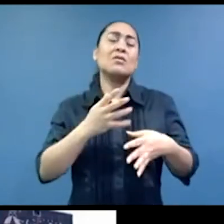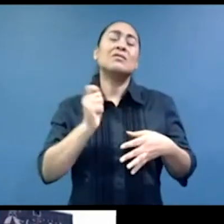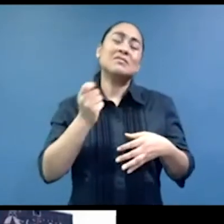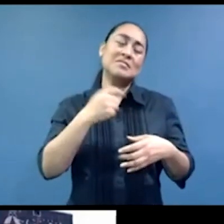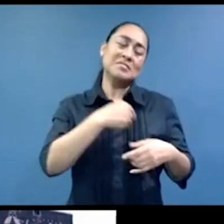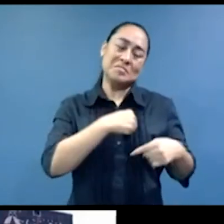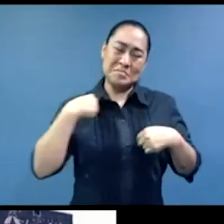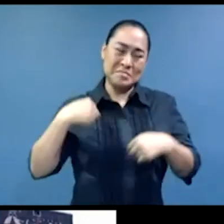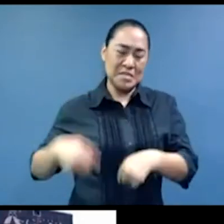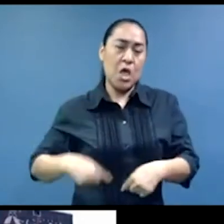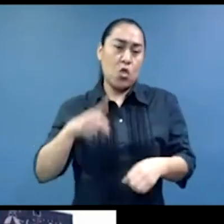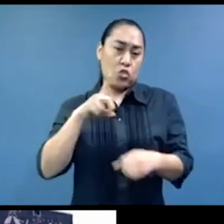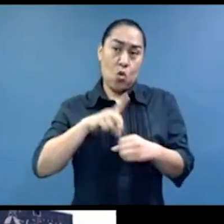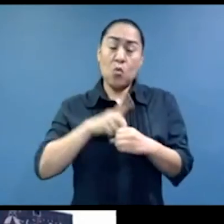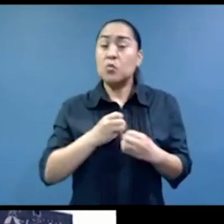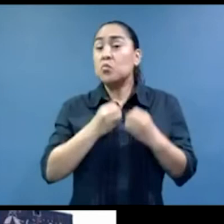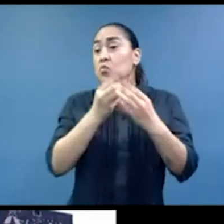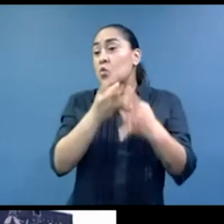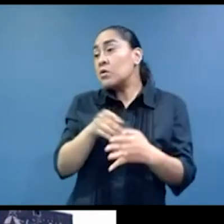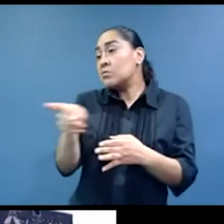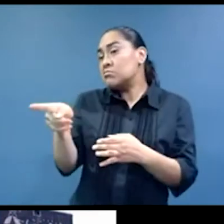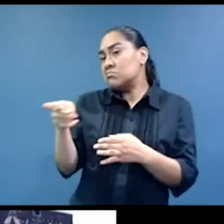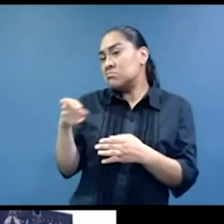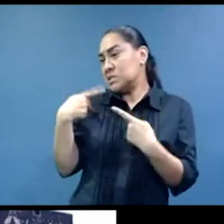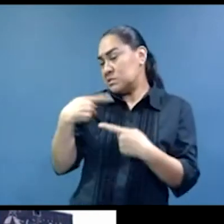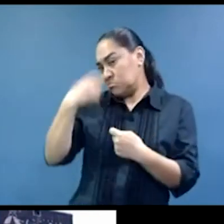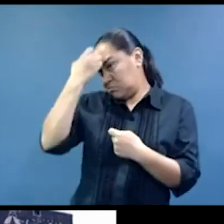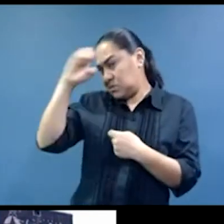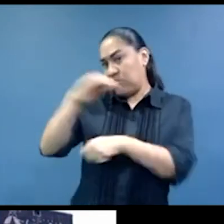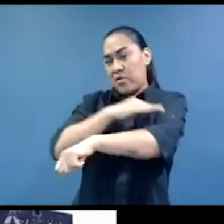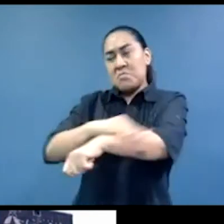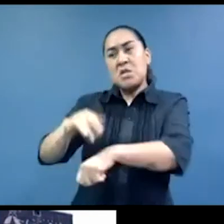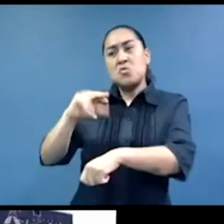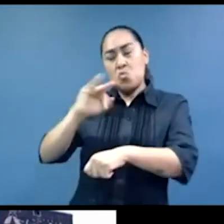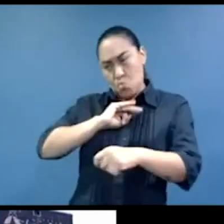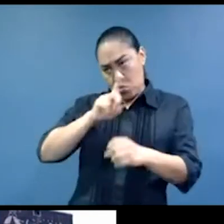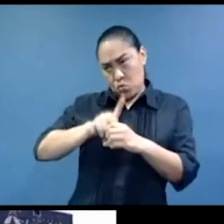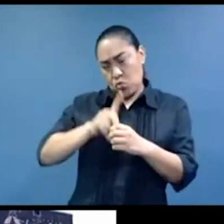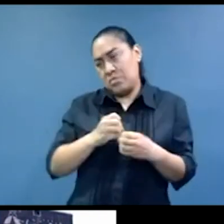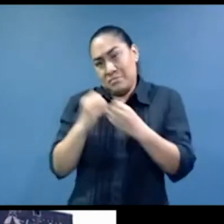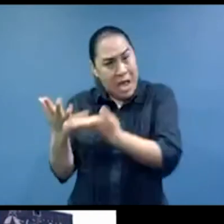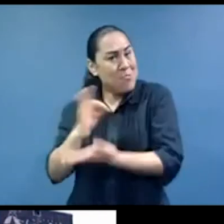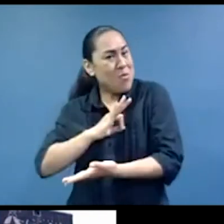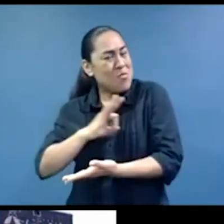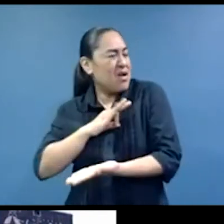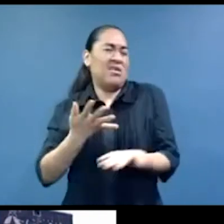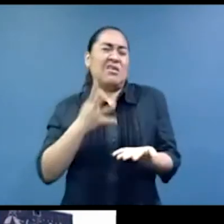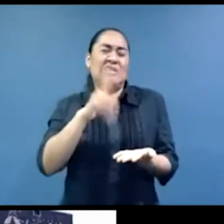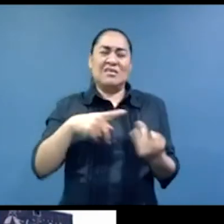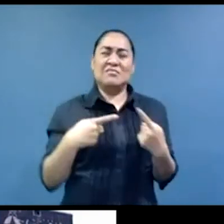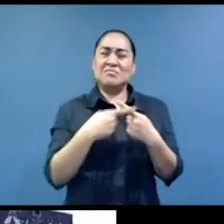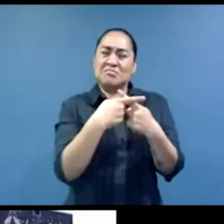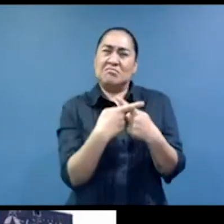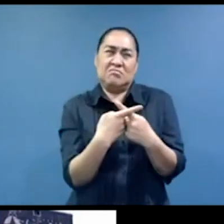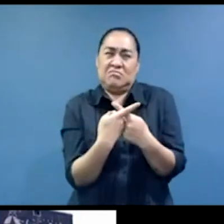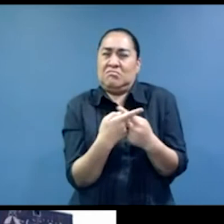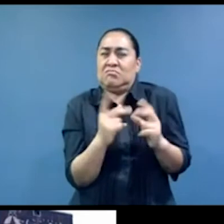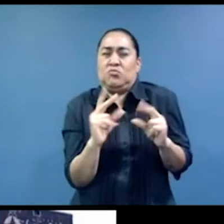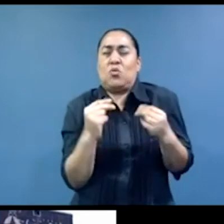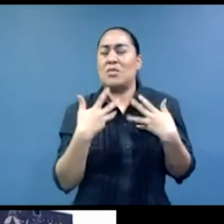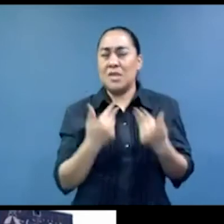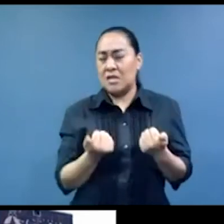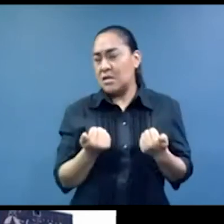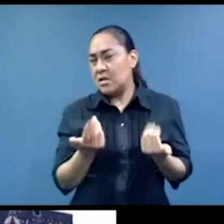para donarlo a una persona que no es de nuestra familia. Entonces, yo no entiendo cómo podemos, podemos tener